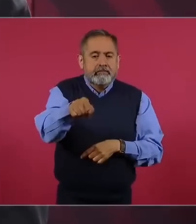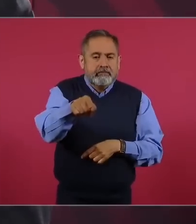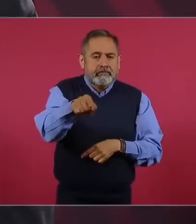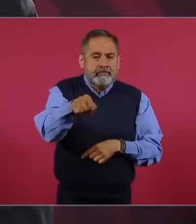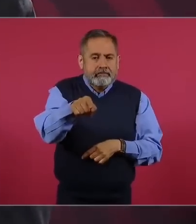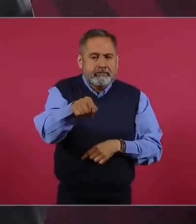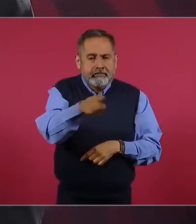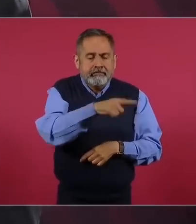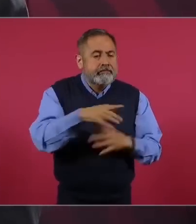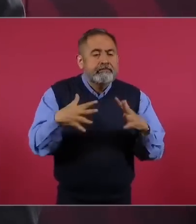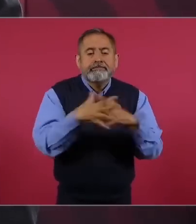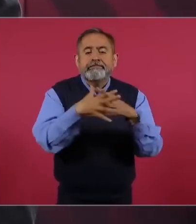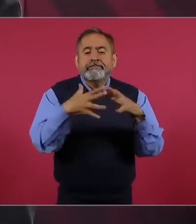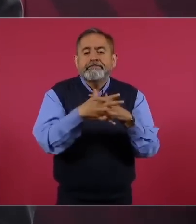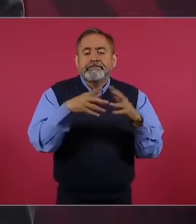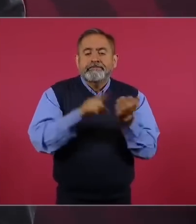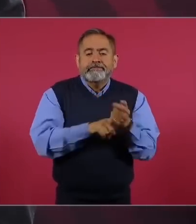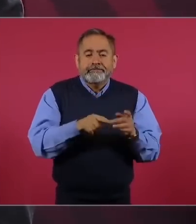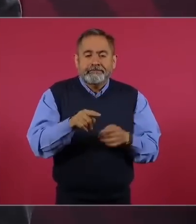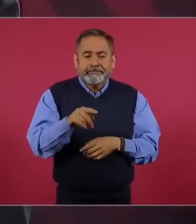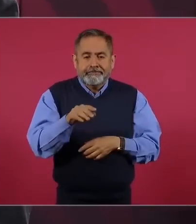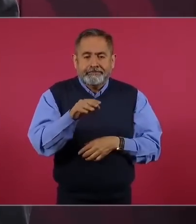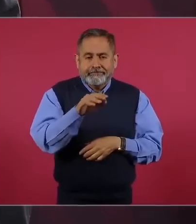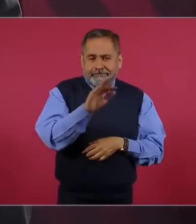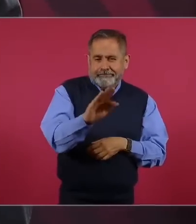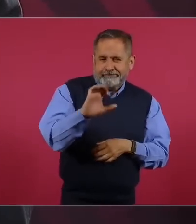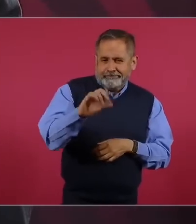cuando la guerra de Calderón,